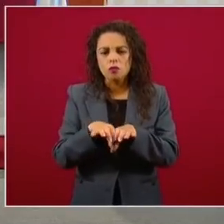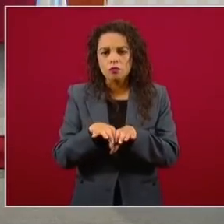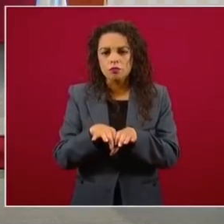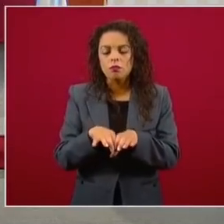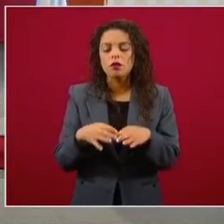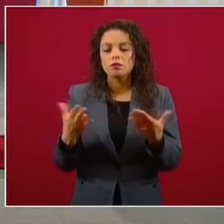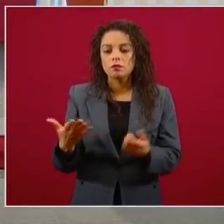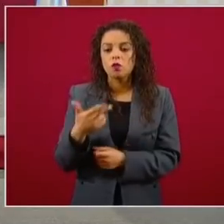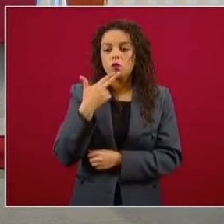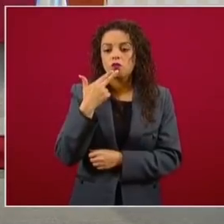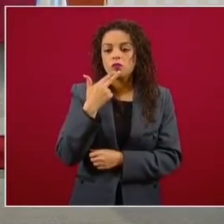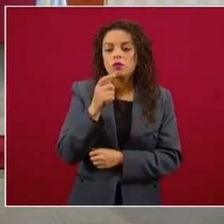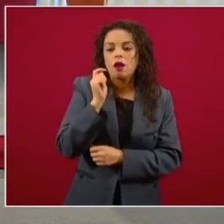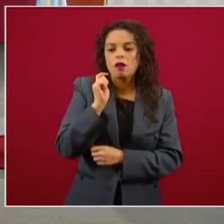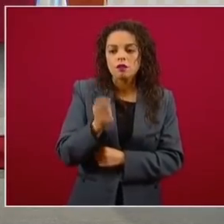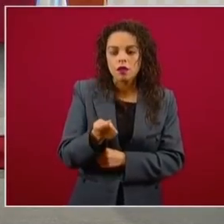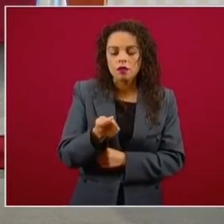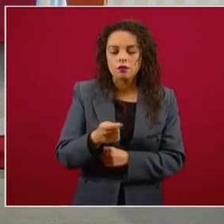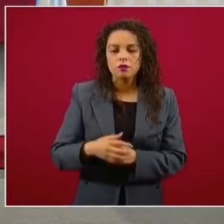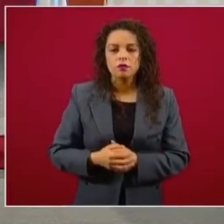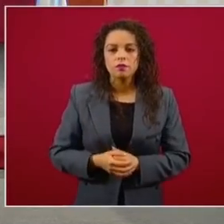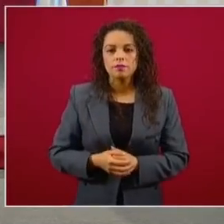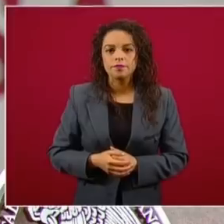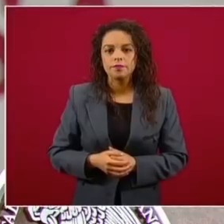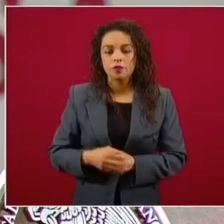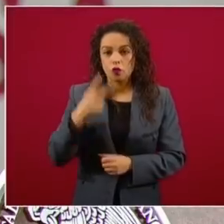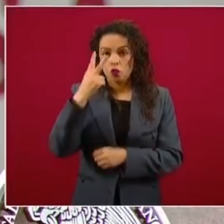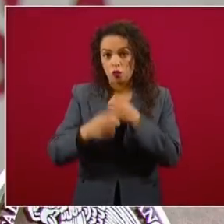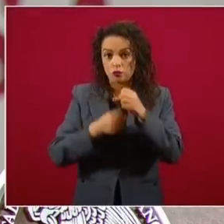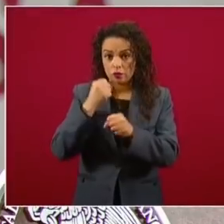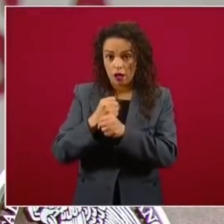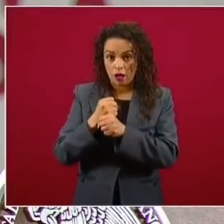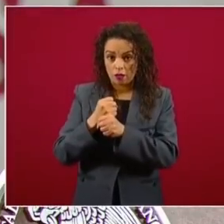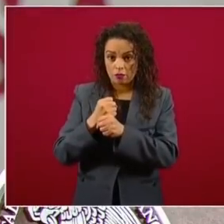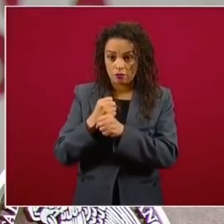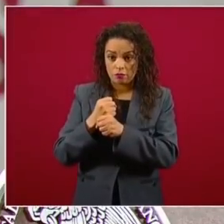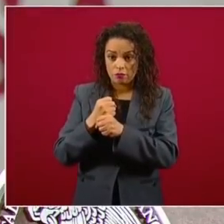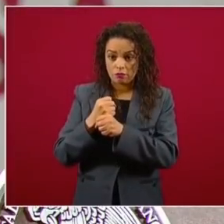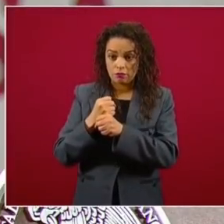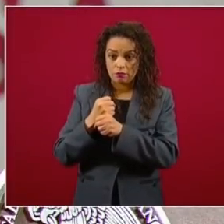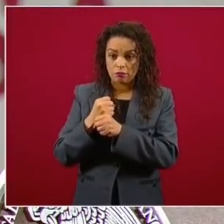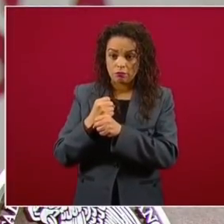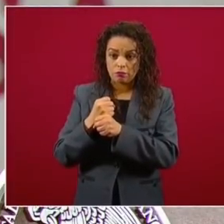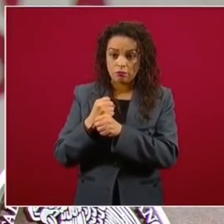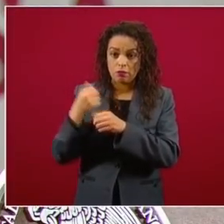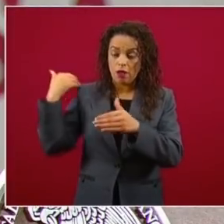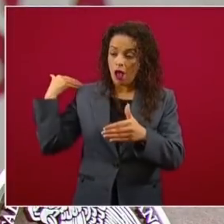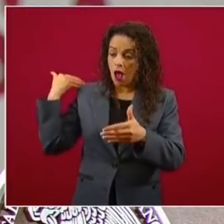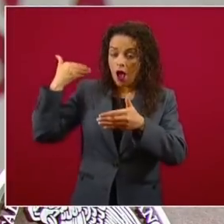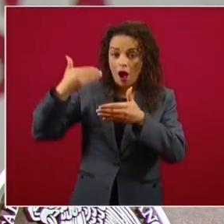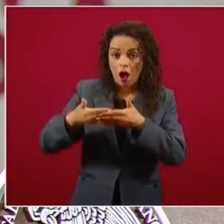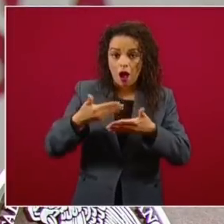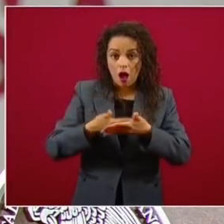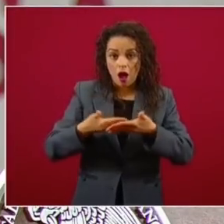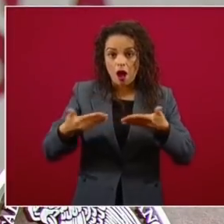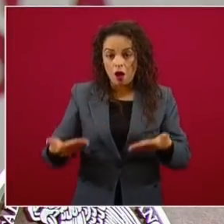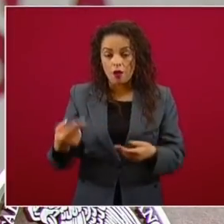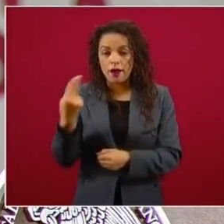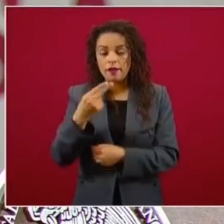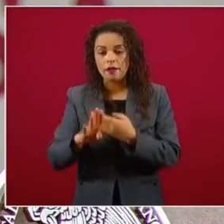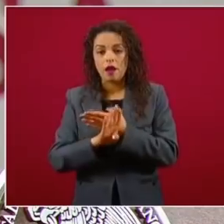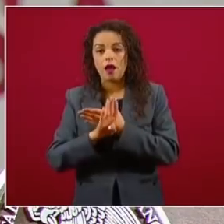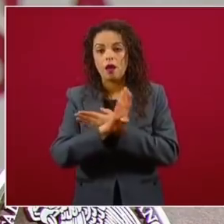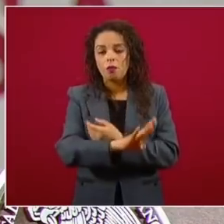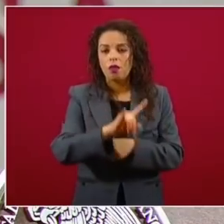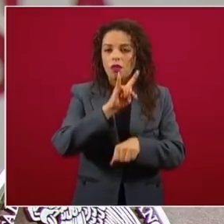utilizar los instrumentos que se nos han dotado en los últimos 2 años para luchar contra la evasión fiscal, la simulación fiscal y el